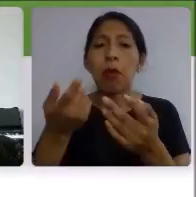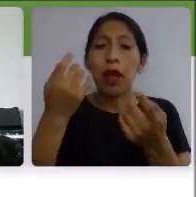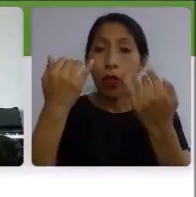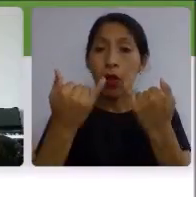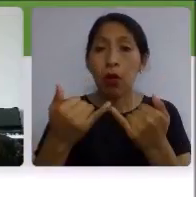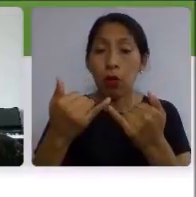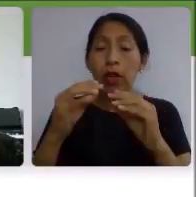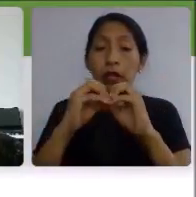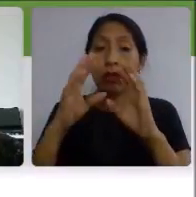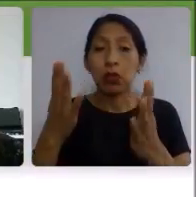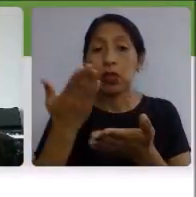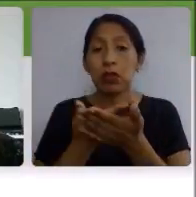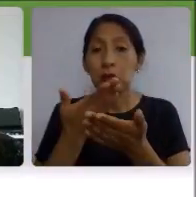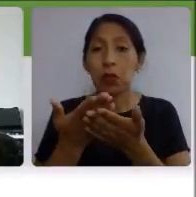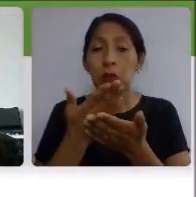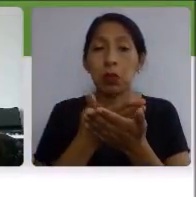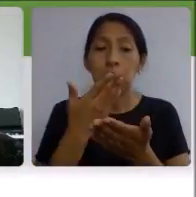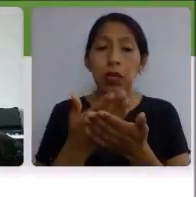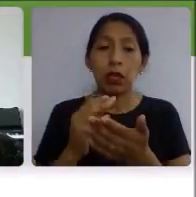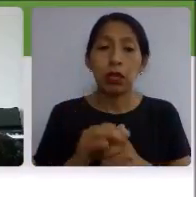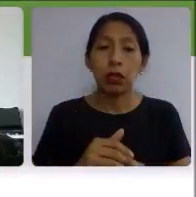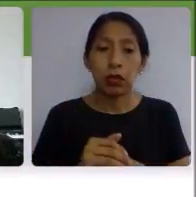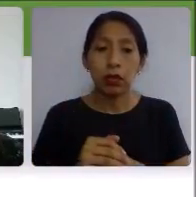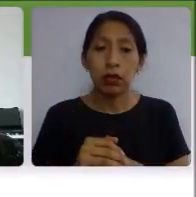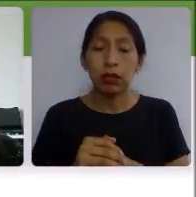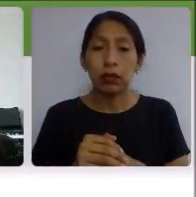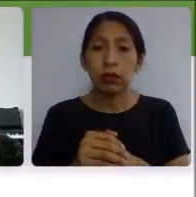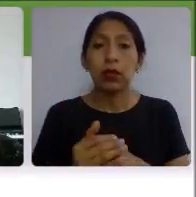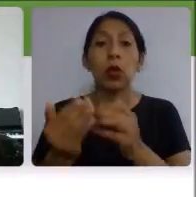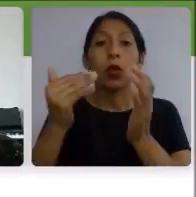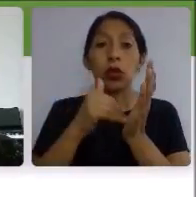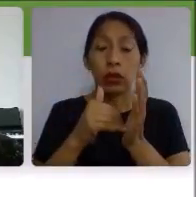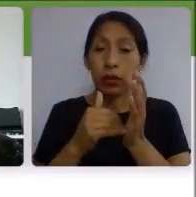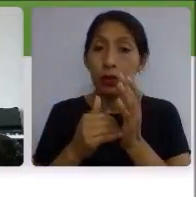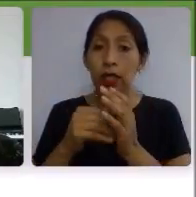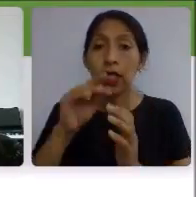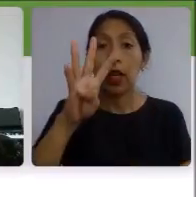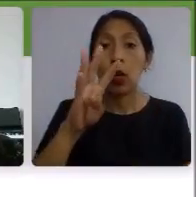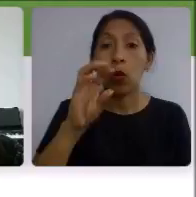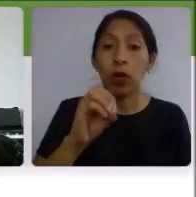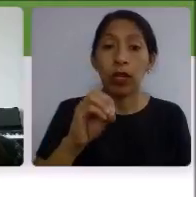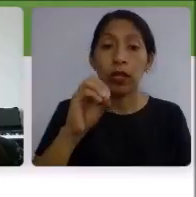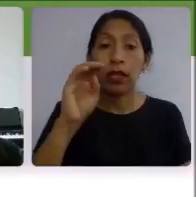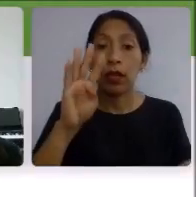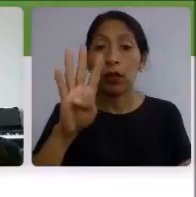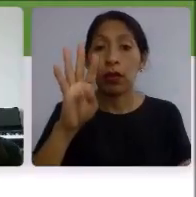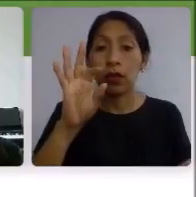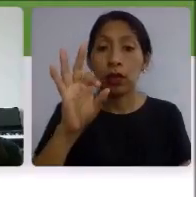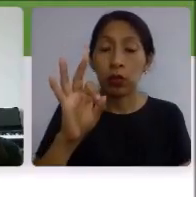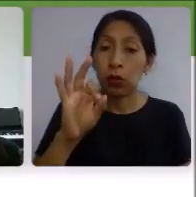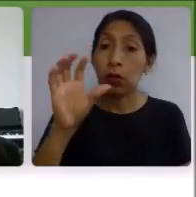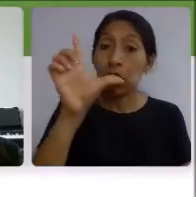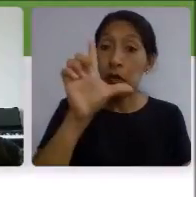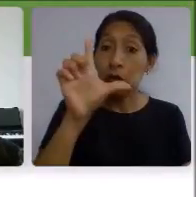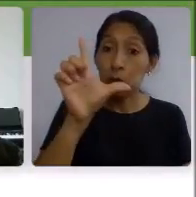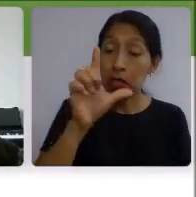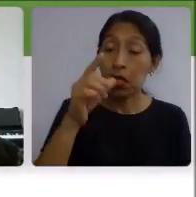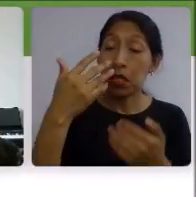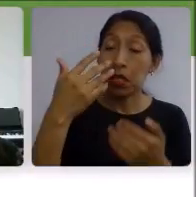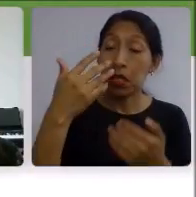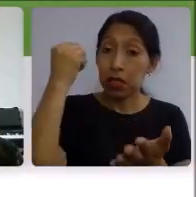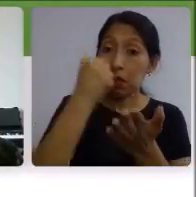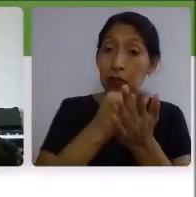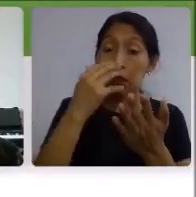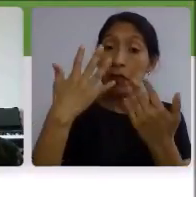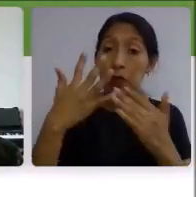¿no? Y nuevamente mencionamos que las personas de 40 a 49 años este lunes ya han sido aprobadas para